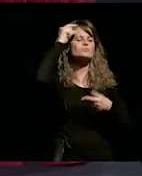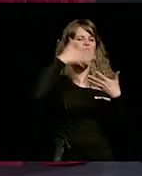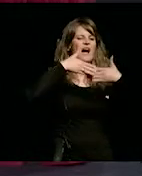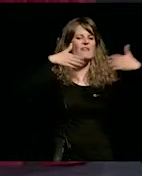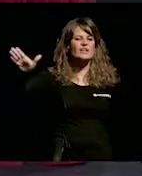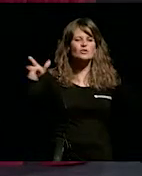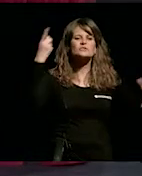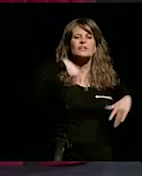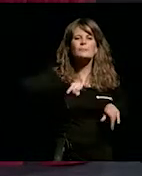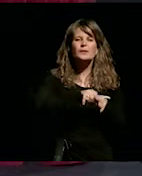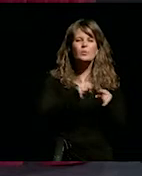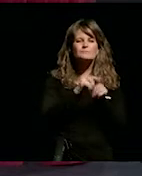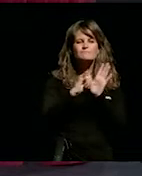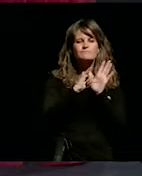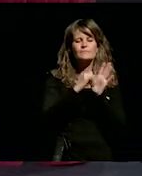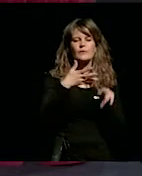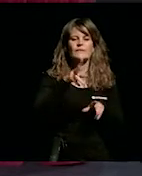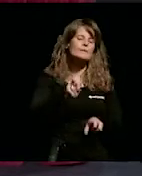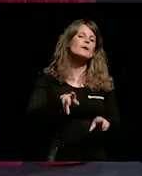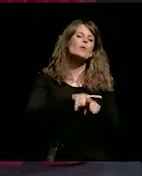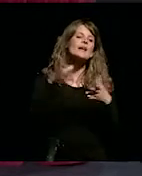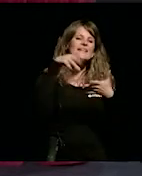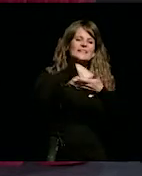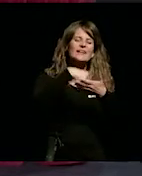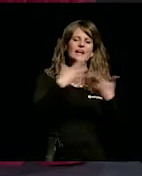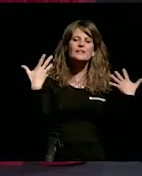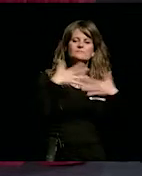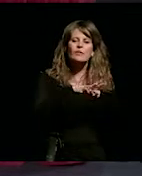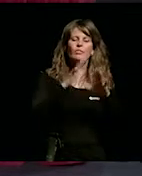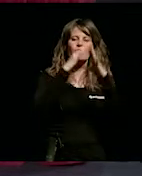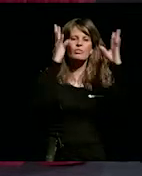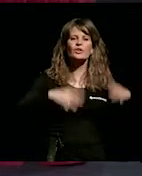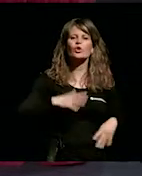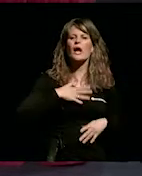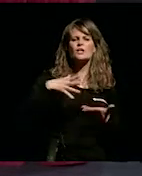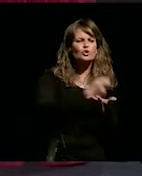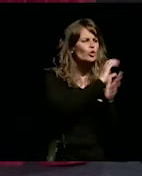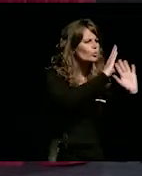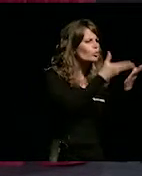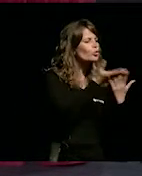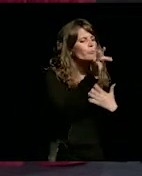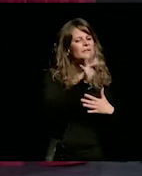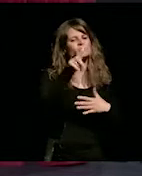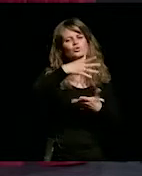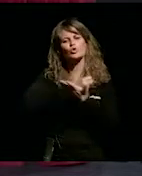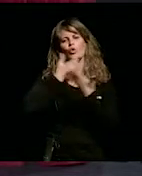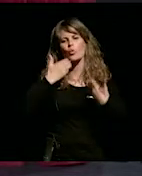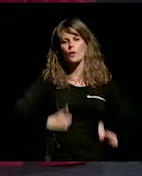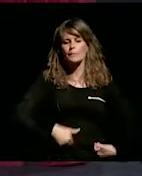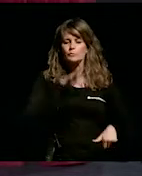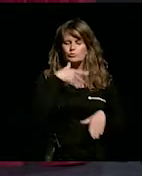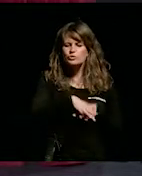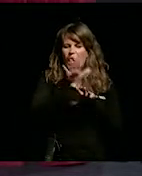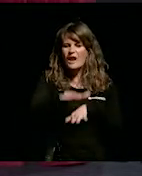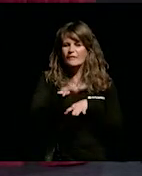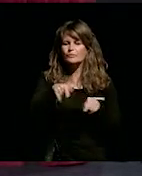somos receptivos a integrar en nuestro circo a todo el mundo y a todos los cuerpos, porque nosotros alabamos todos los cuerpos y sus